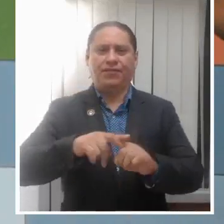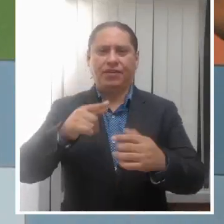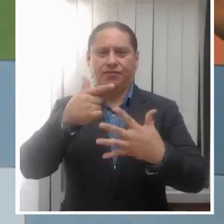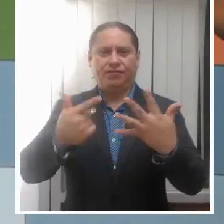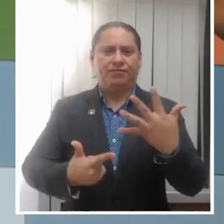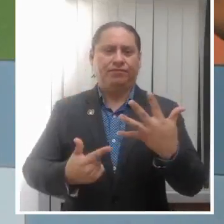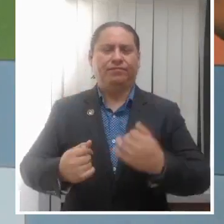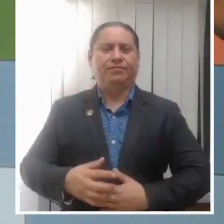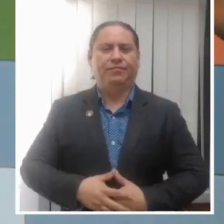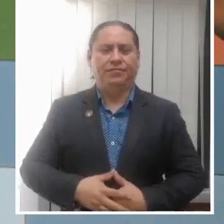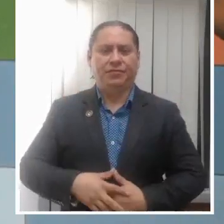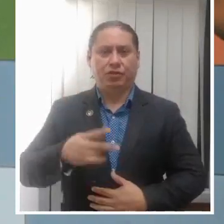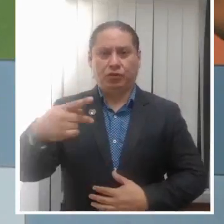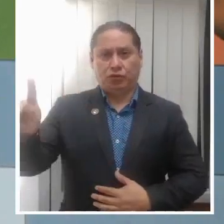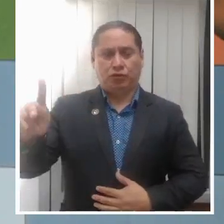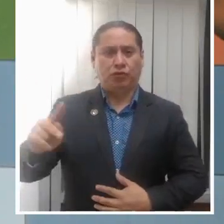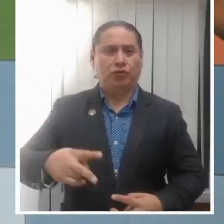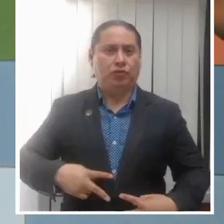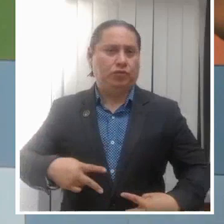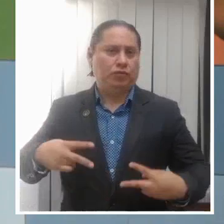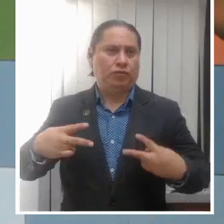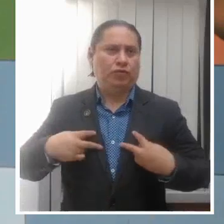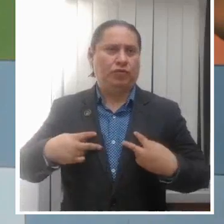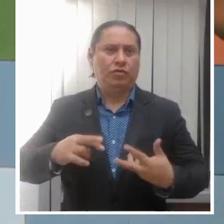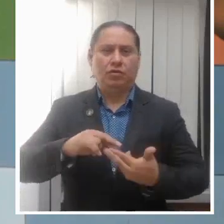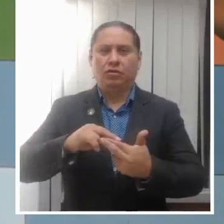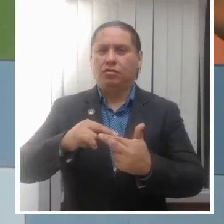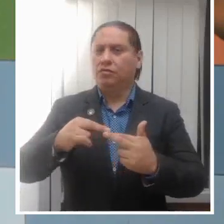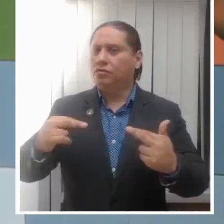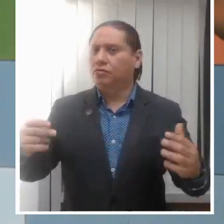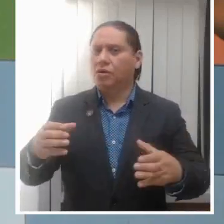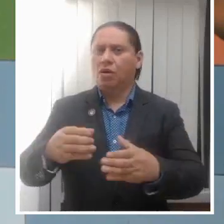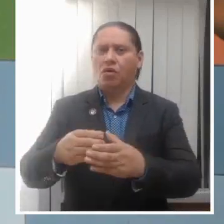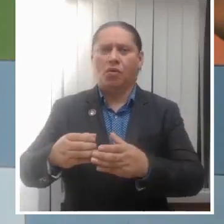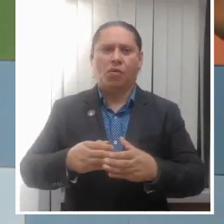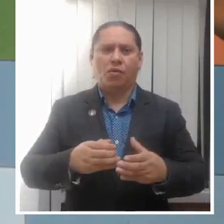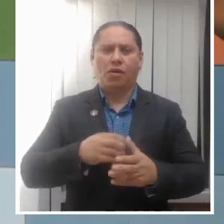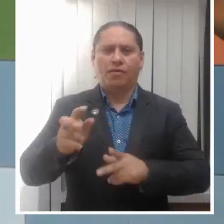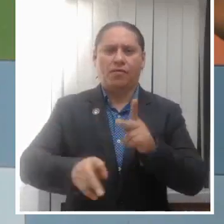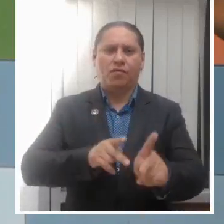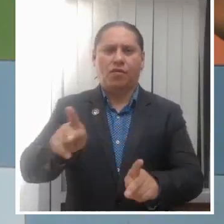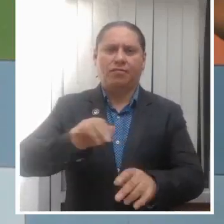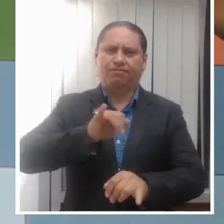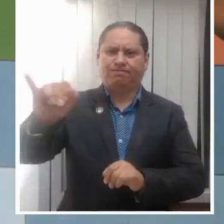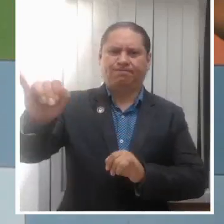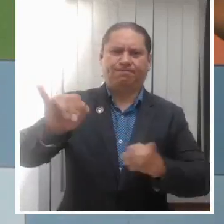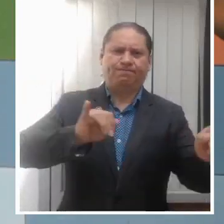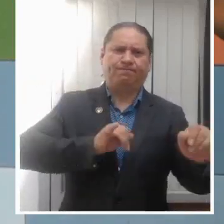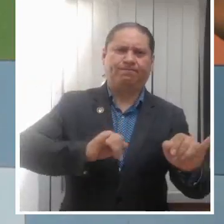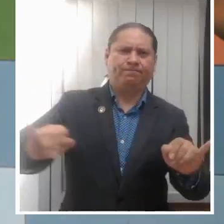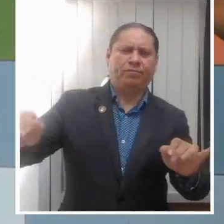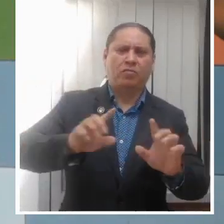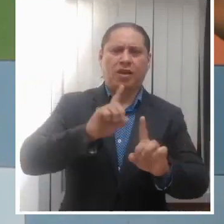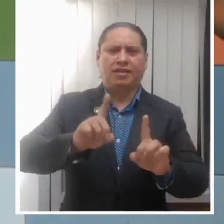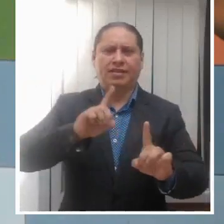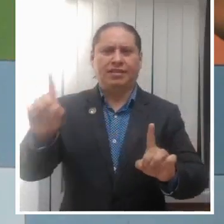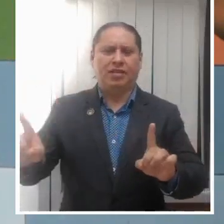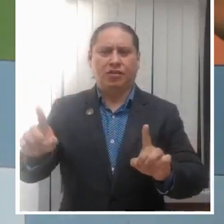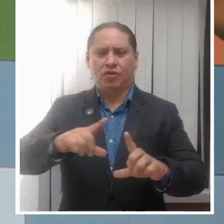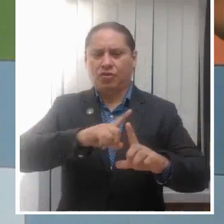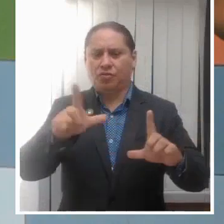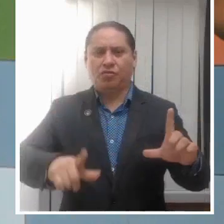contenidos. Su vida se relaciona con las comunidades y pueblos marginados del desarrollo